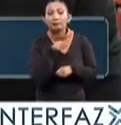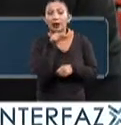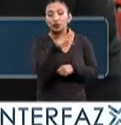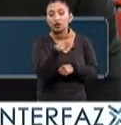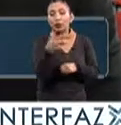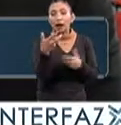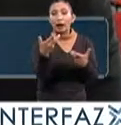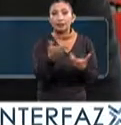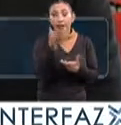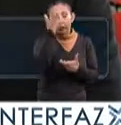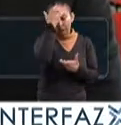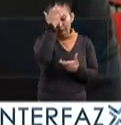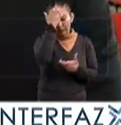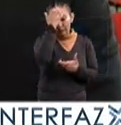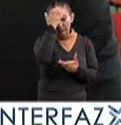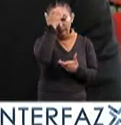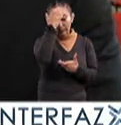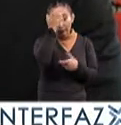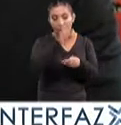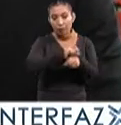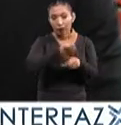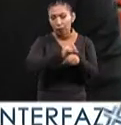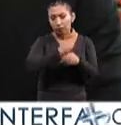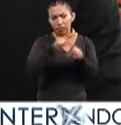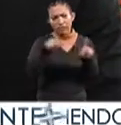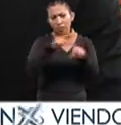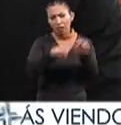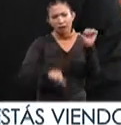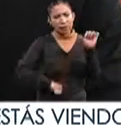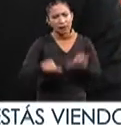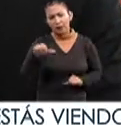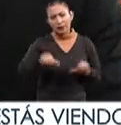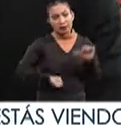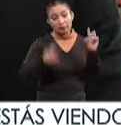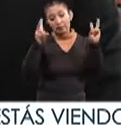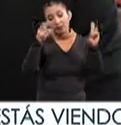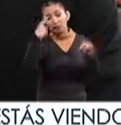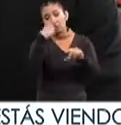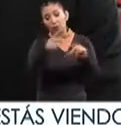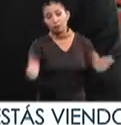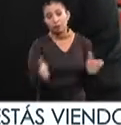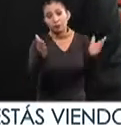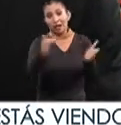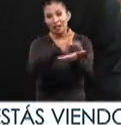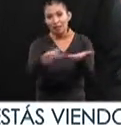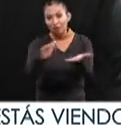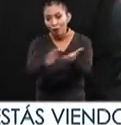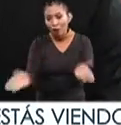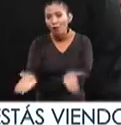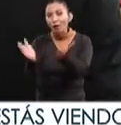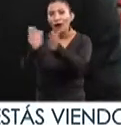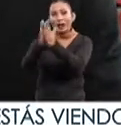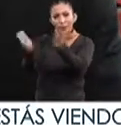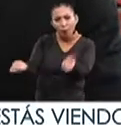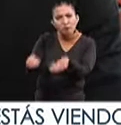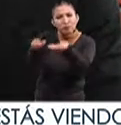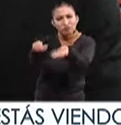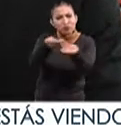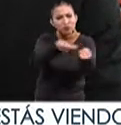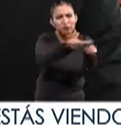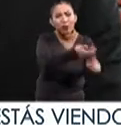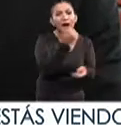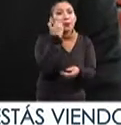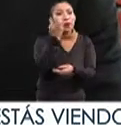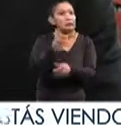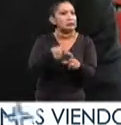han realizado y realizan todos los días una gran cantidad de actividades relacionadas con el fomento de la lectura, con el fomento de los libros.